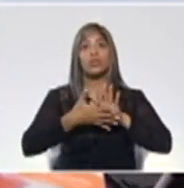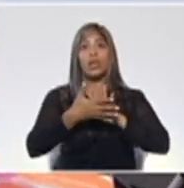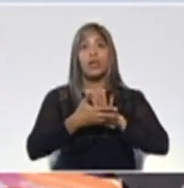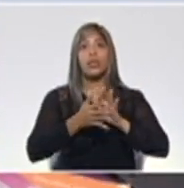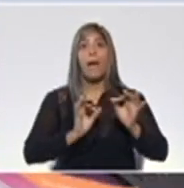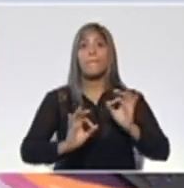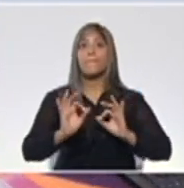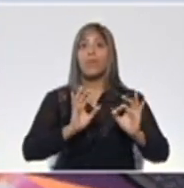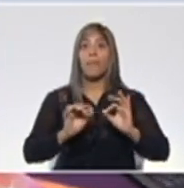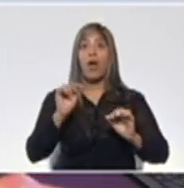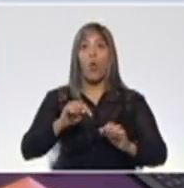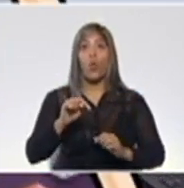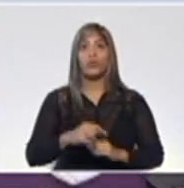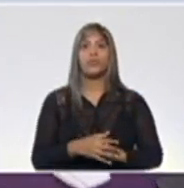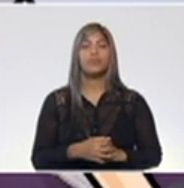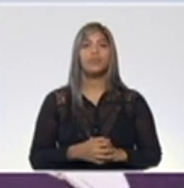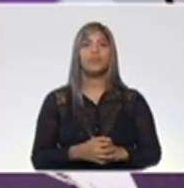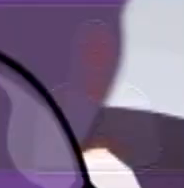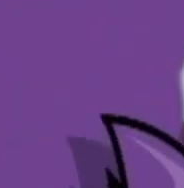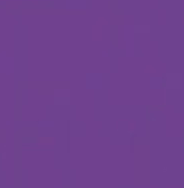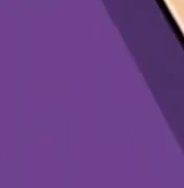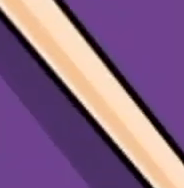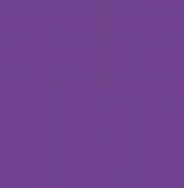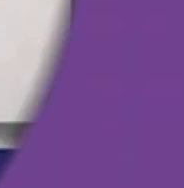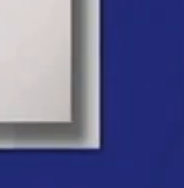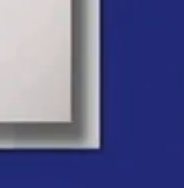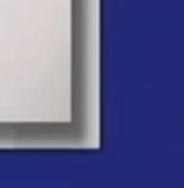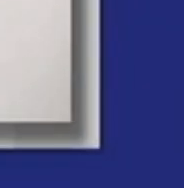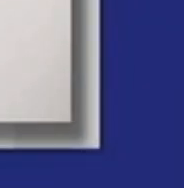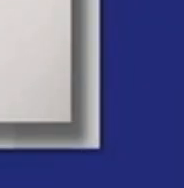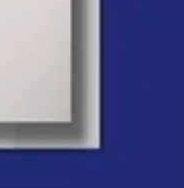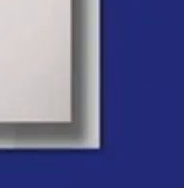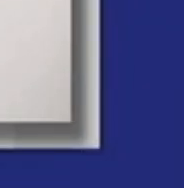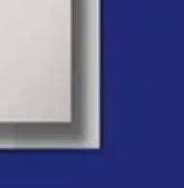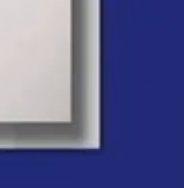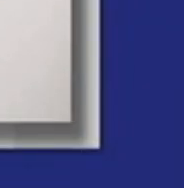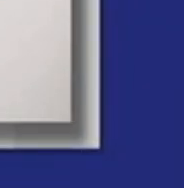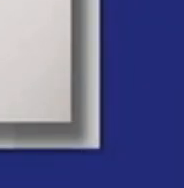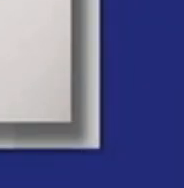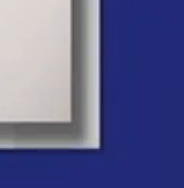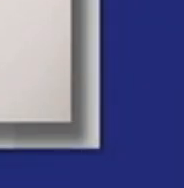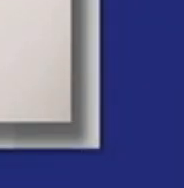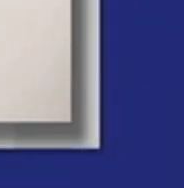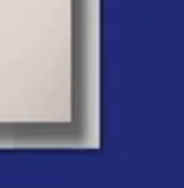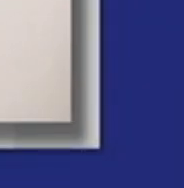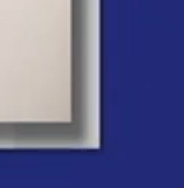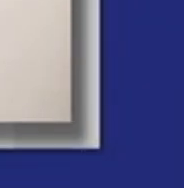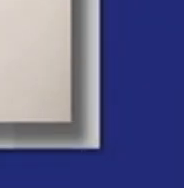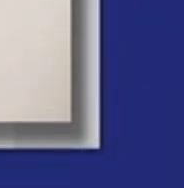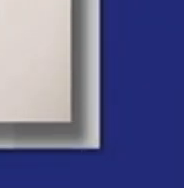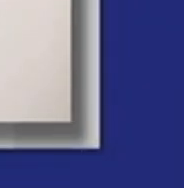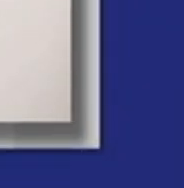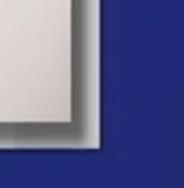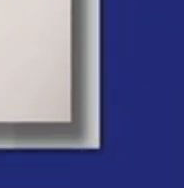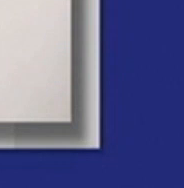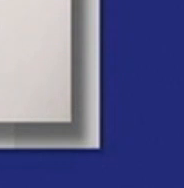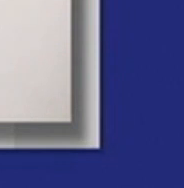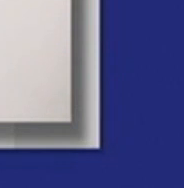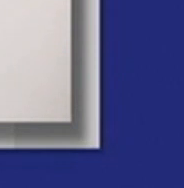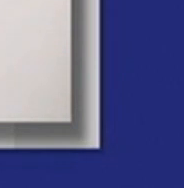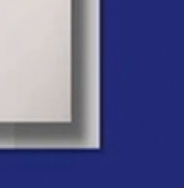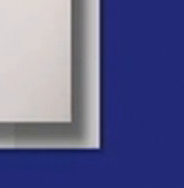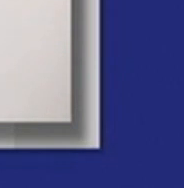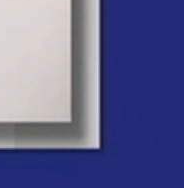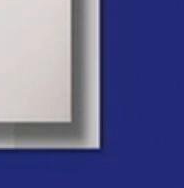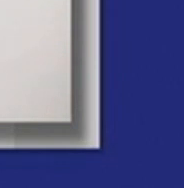venezolana preparados para el día de hoy. Muy buenas tardes. Para nivel de educación media vamos a aprender en lengua de señas venezolana las siguientes